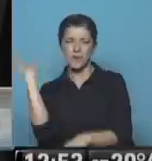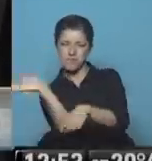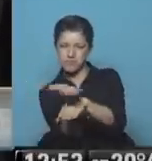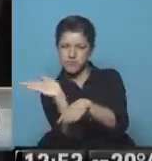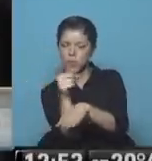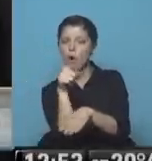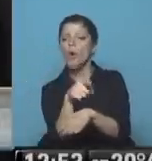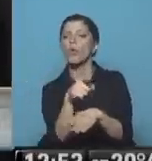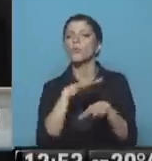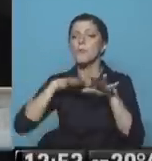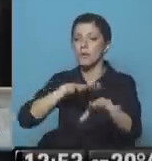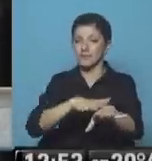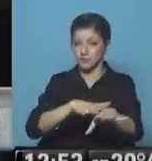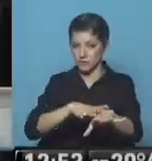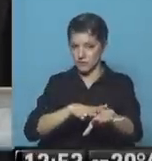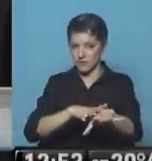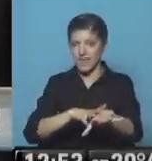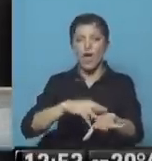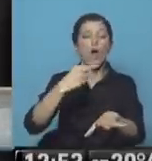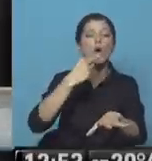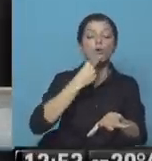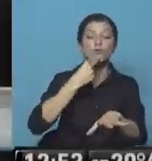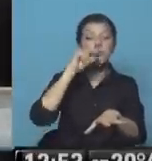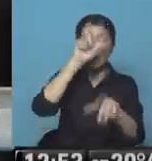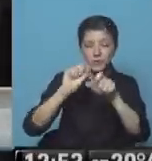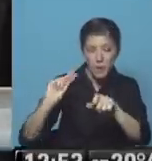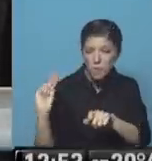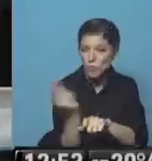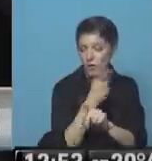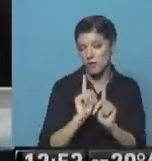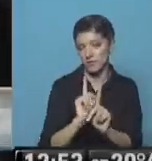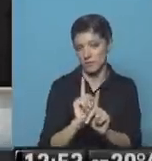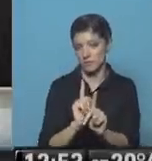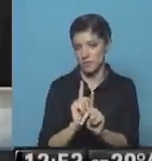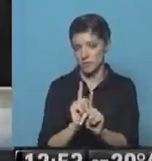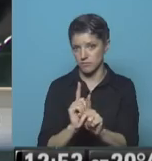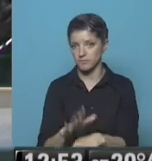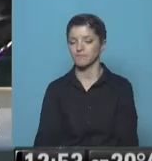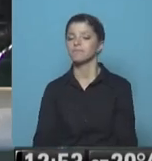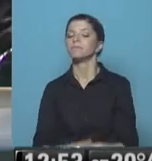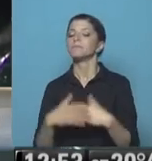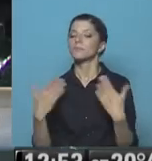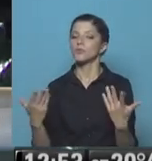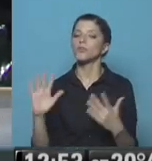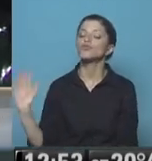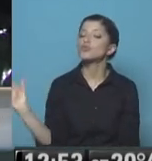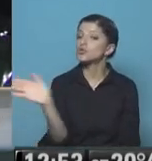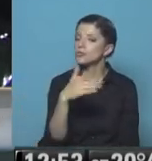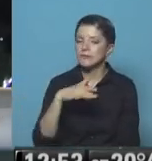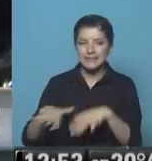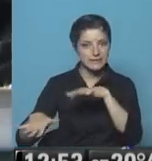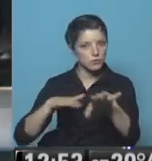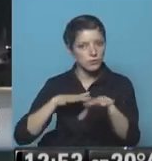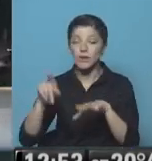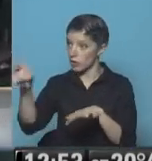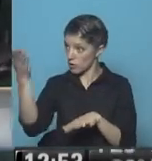las movilizaciones con una consecuencia de 11 muertes, sí. Muertos entre los manifestantes. Es decir, todo un clima que ahí está marcando